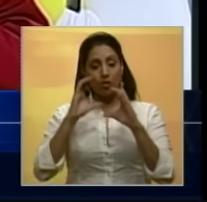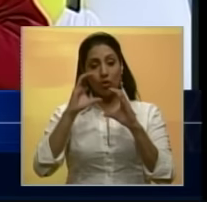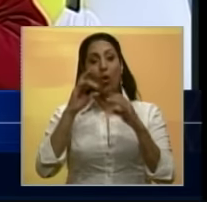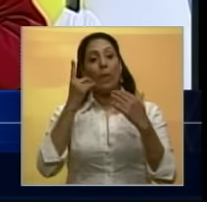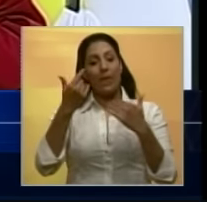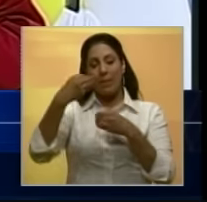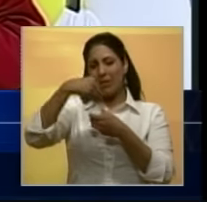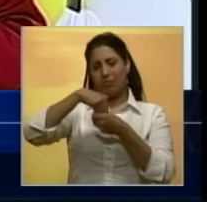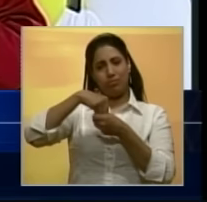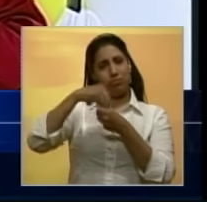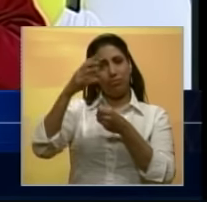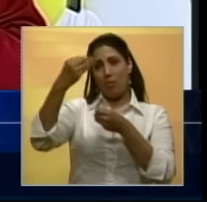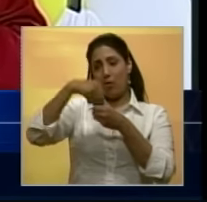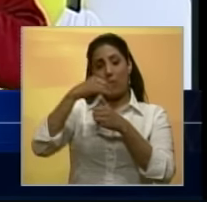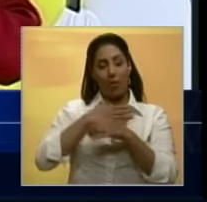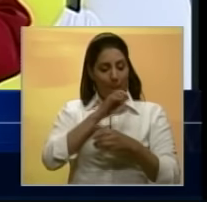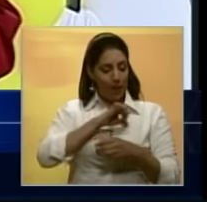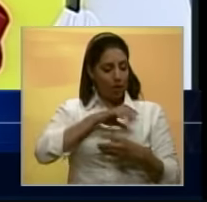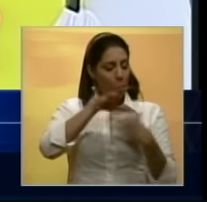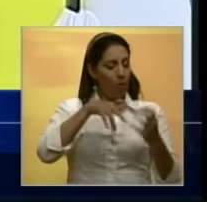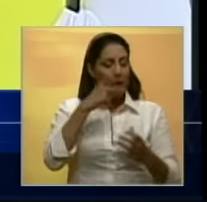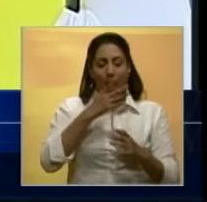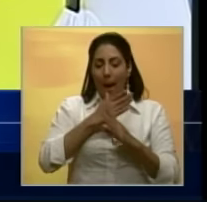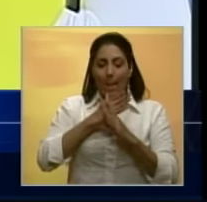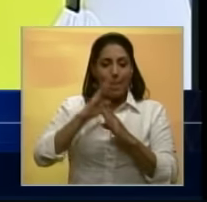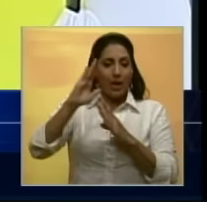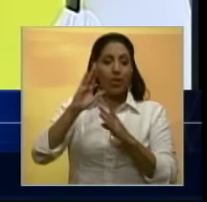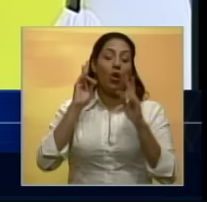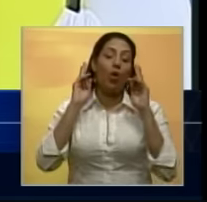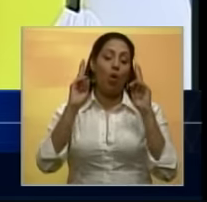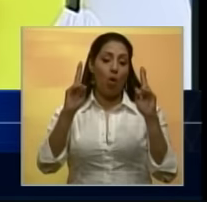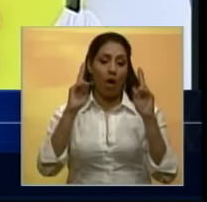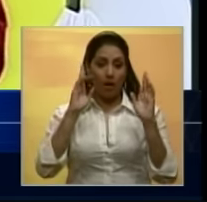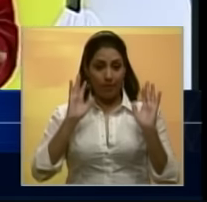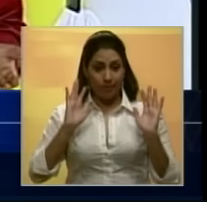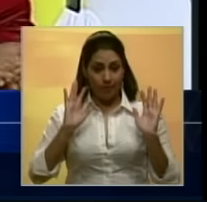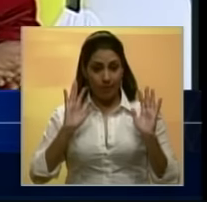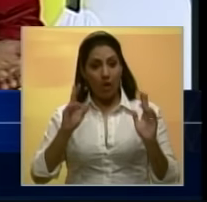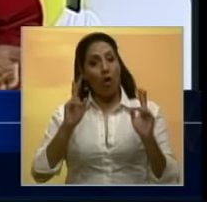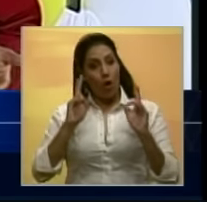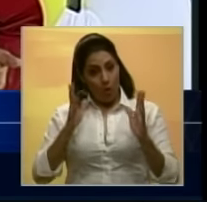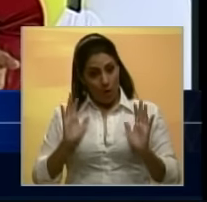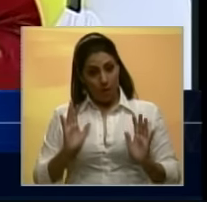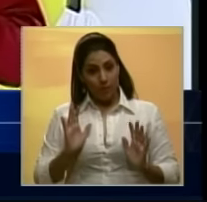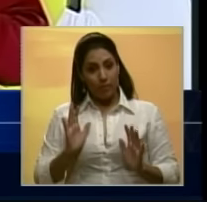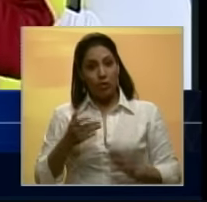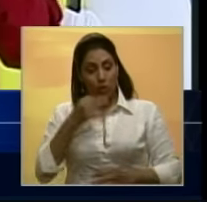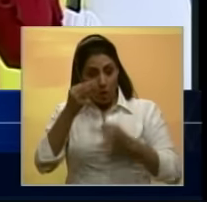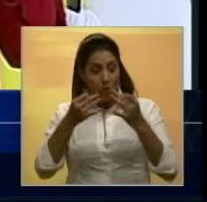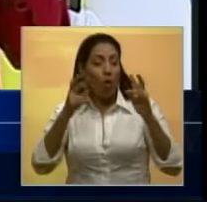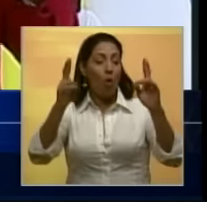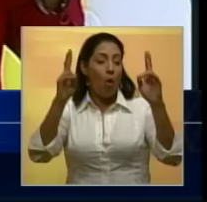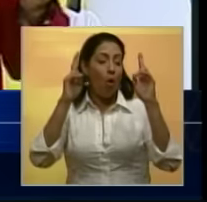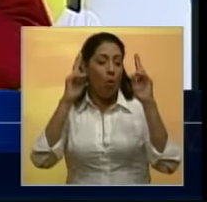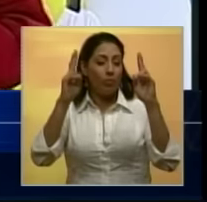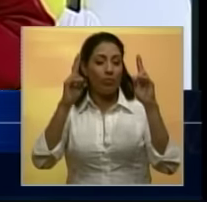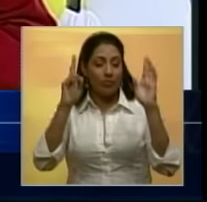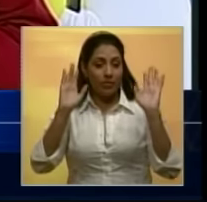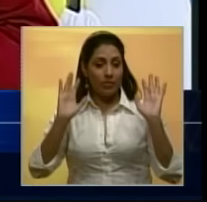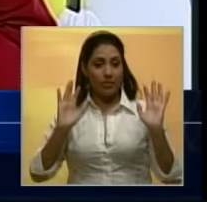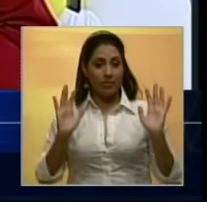no injerencia en asuntos internos. Ojalá, así lo digo, ojalá